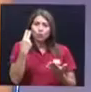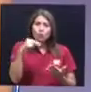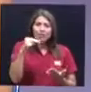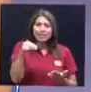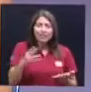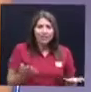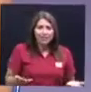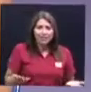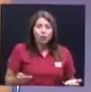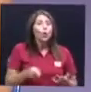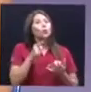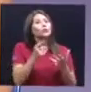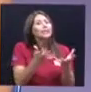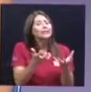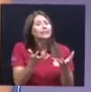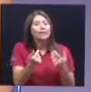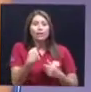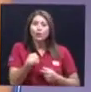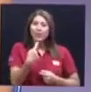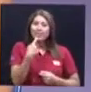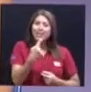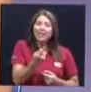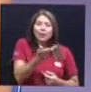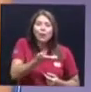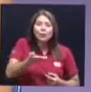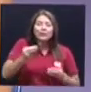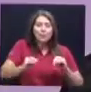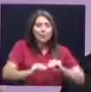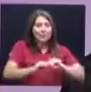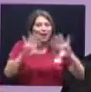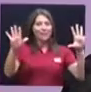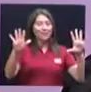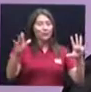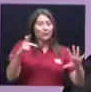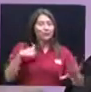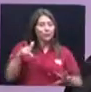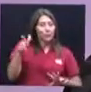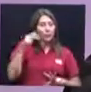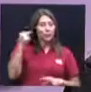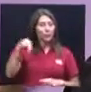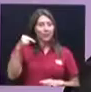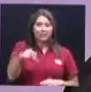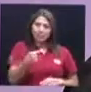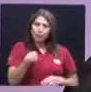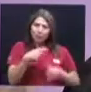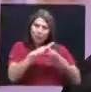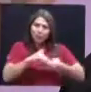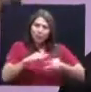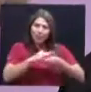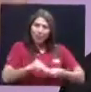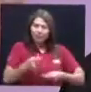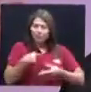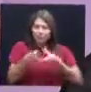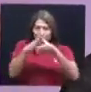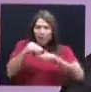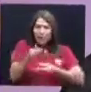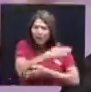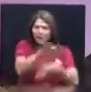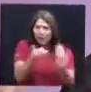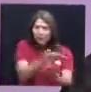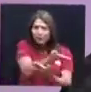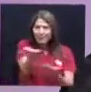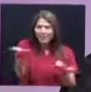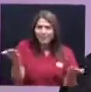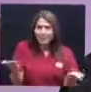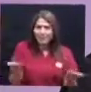desesperada porque yo le dijera esa cosa maravillosa que me llegó como noticia y se la voy a contar y se lo voy a contar a todos los televidentes